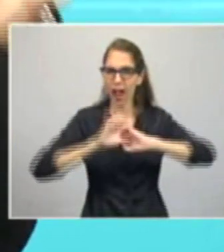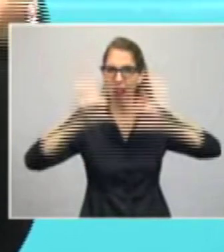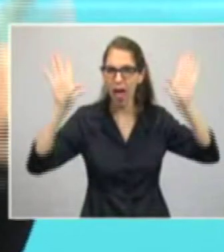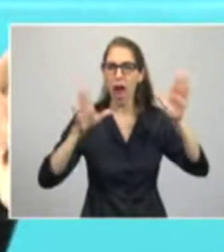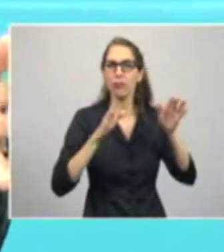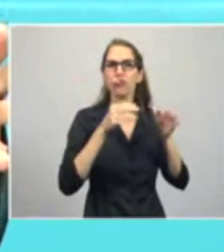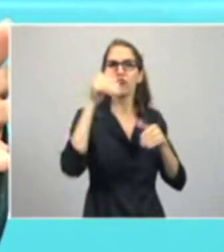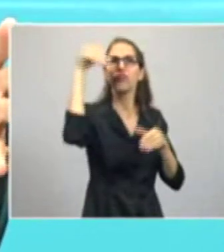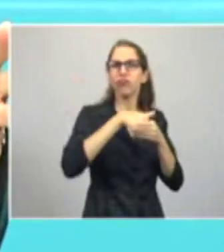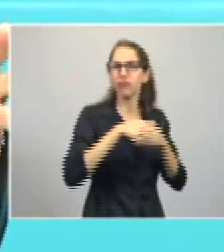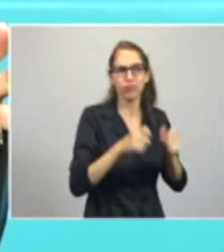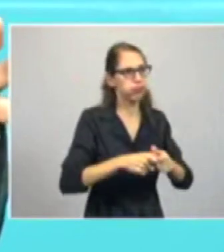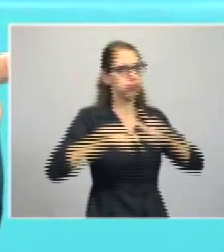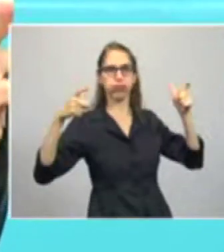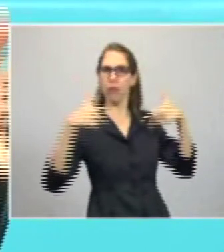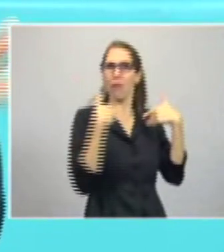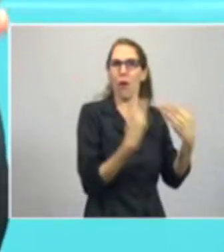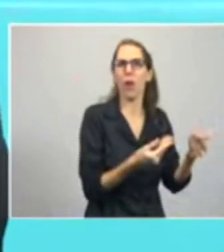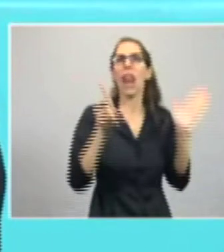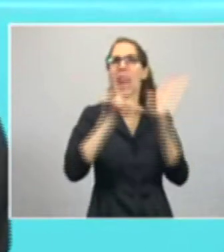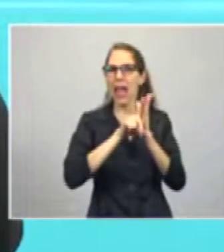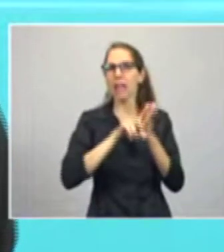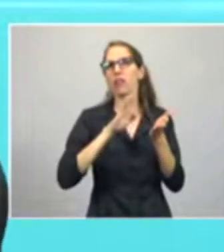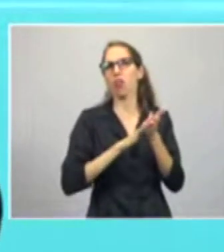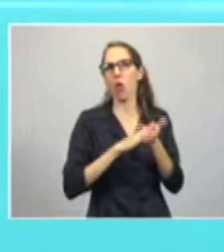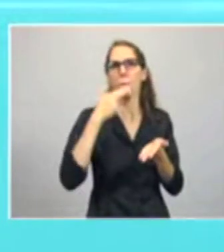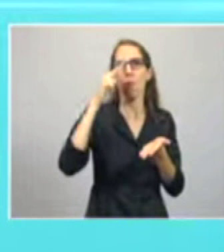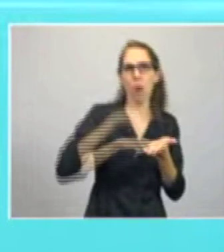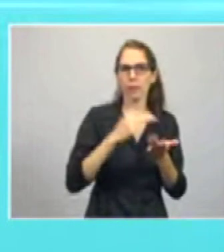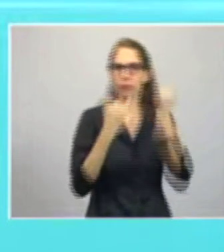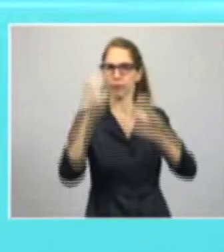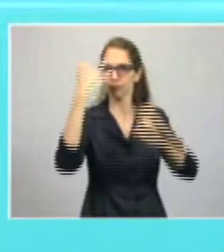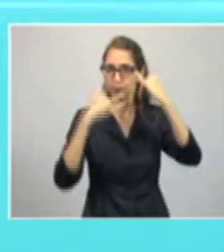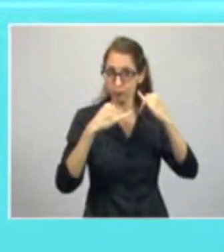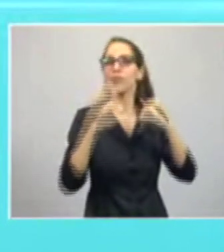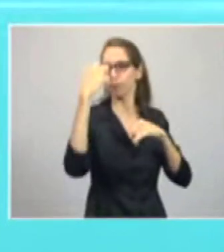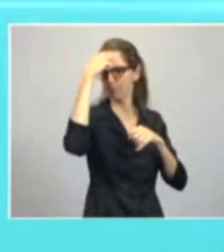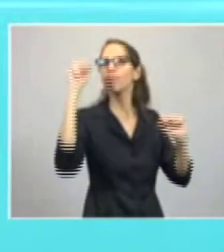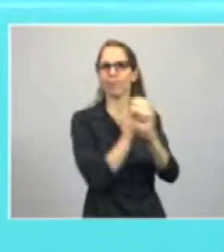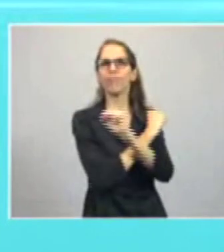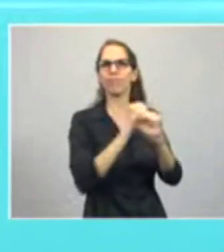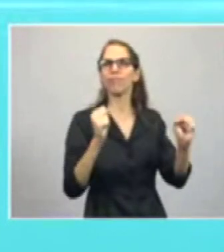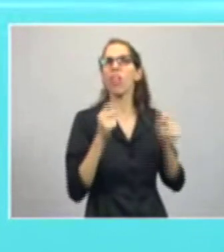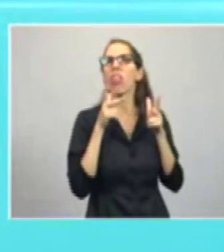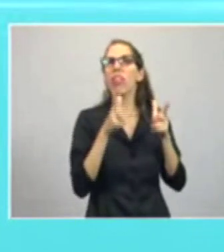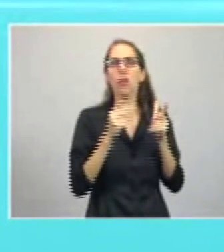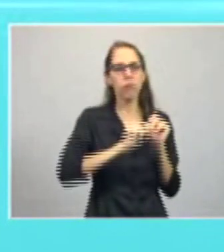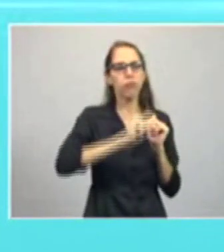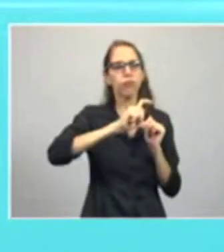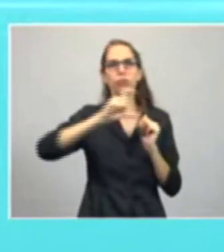a través de una ley, la ley fiscal impositiva, la legislatura fijó los incrementos de este año,